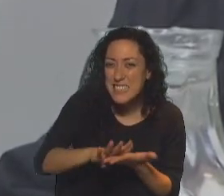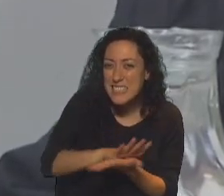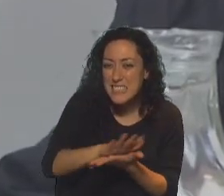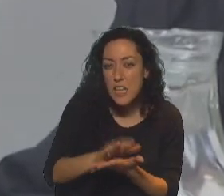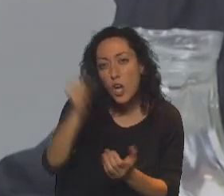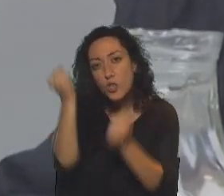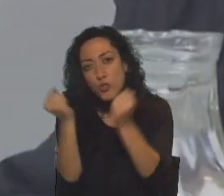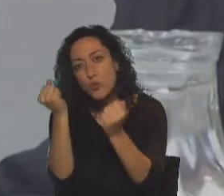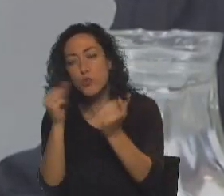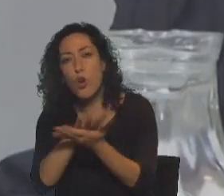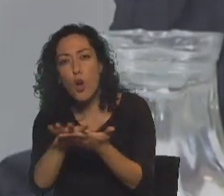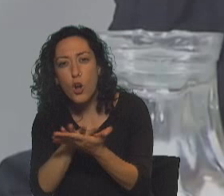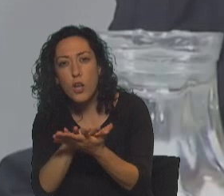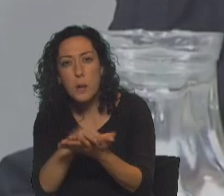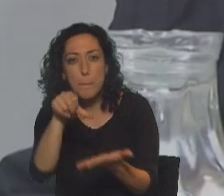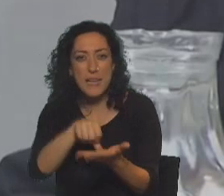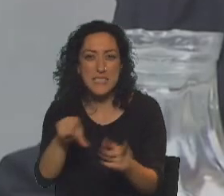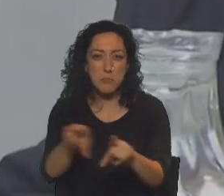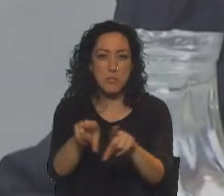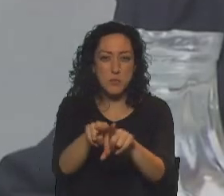economía en un país